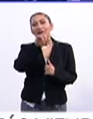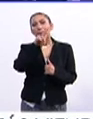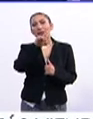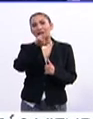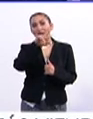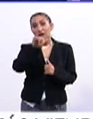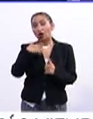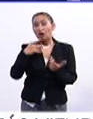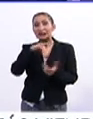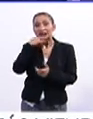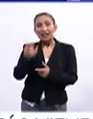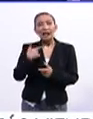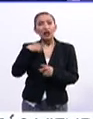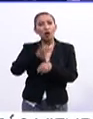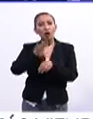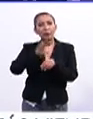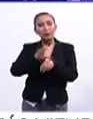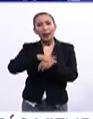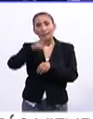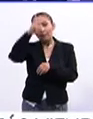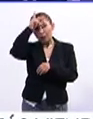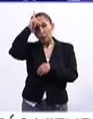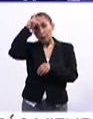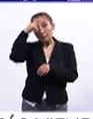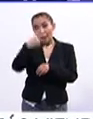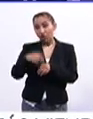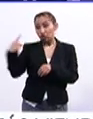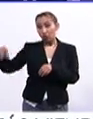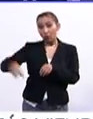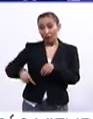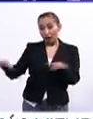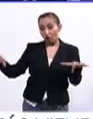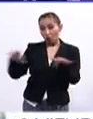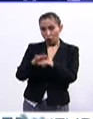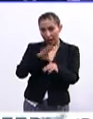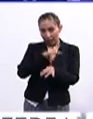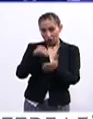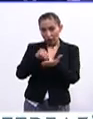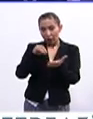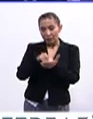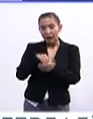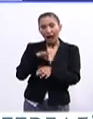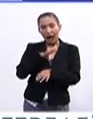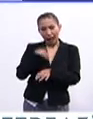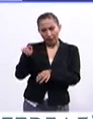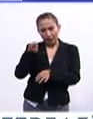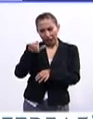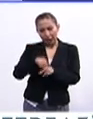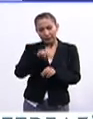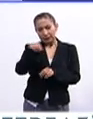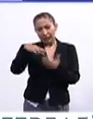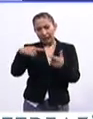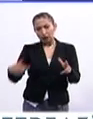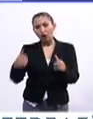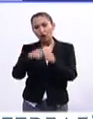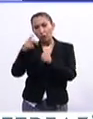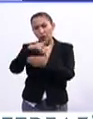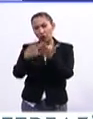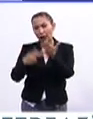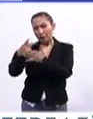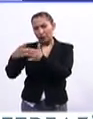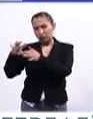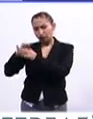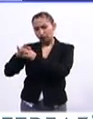estos países, Chile, Colombia, Perú y México, ¿no? A través de los gobiernos de esta relación. Vigentes tenemos esta relación a través de estos